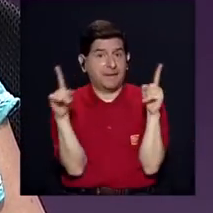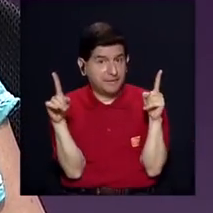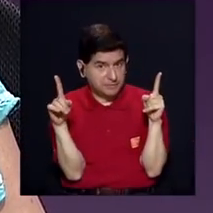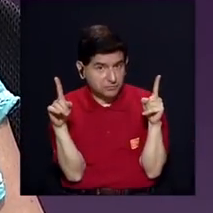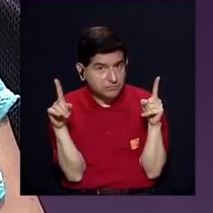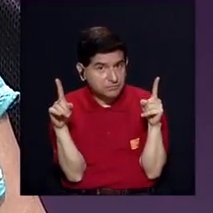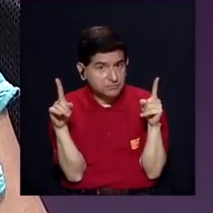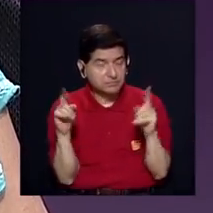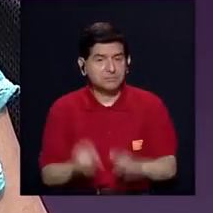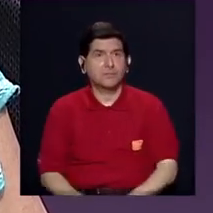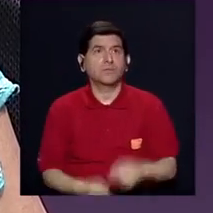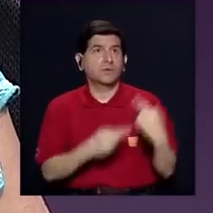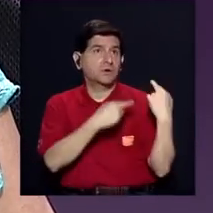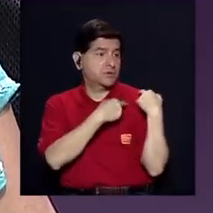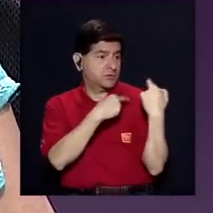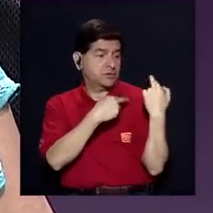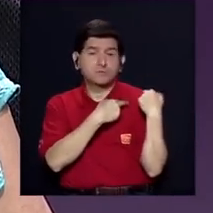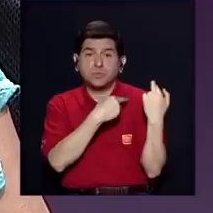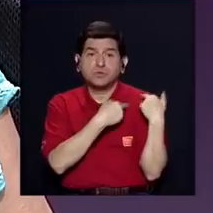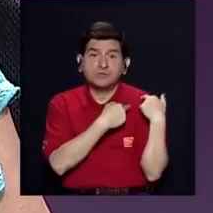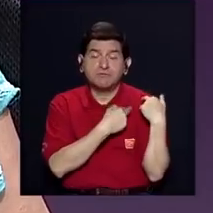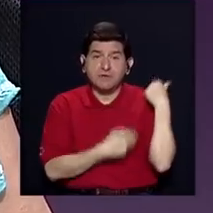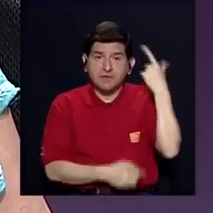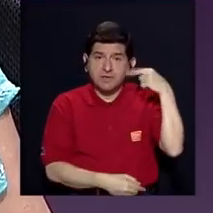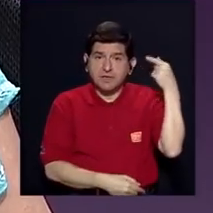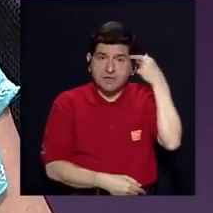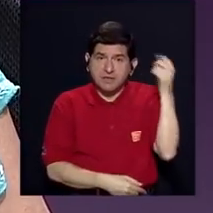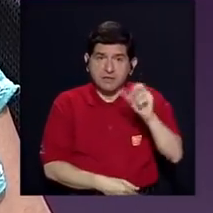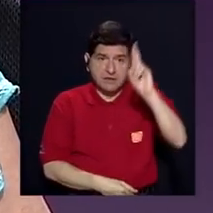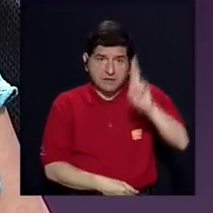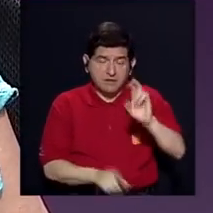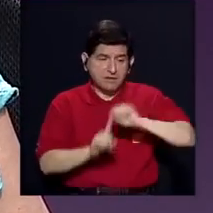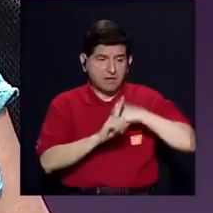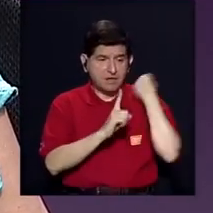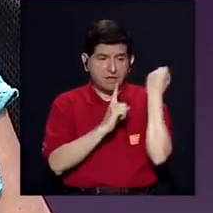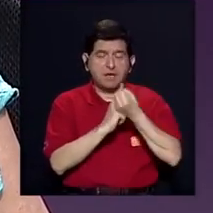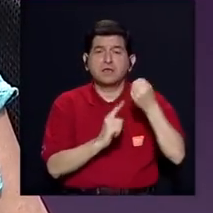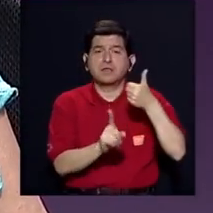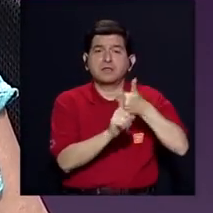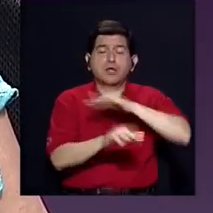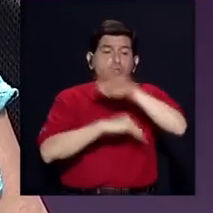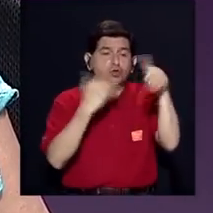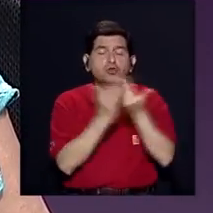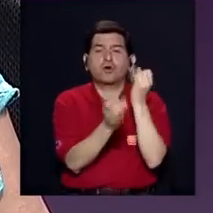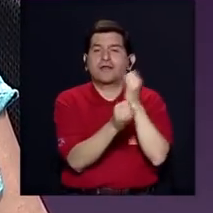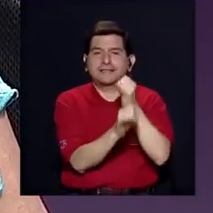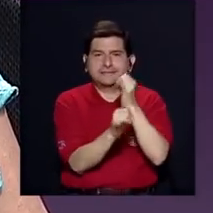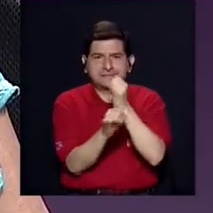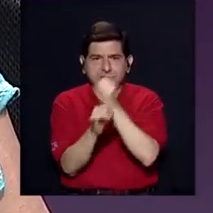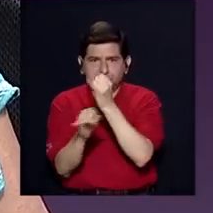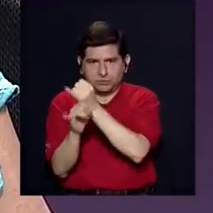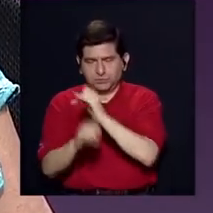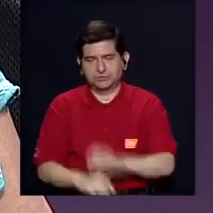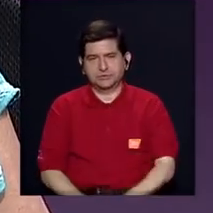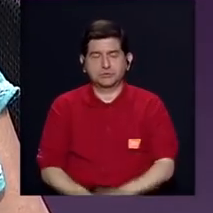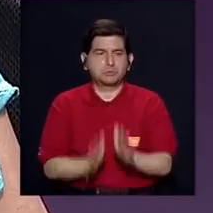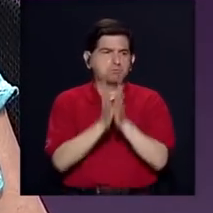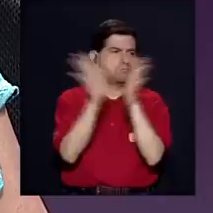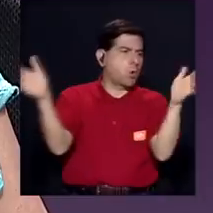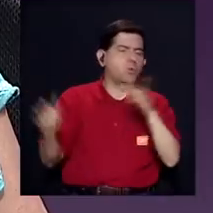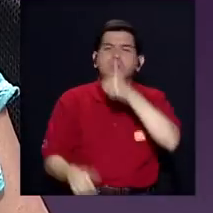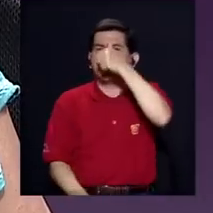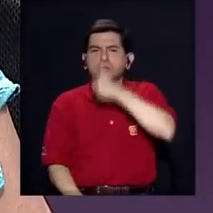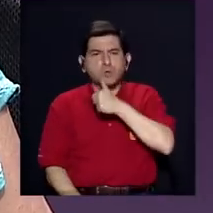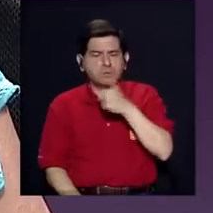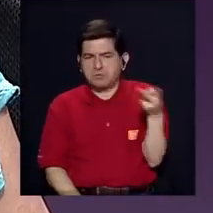la responsabilidad es del estado costarricense de la sociedad costarricense de todas las instituciones tanto públicas como